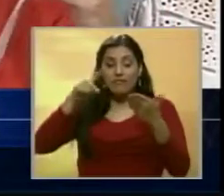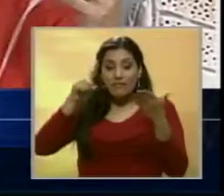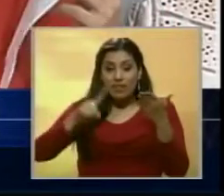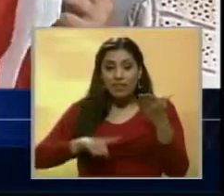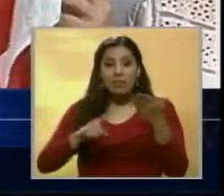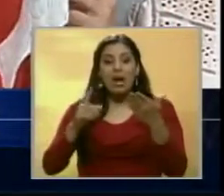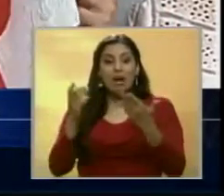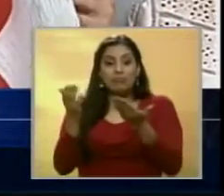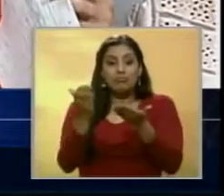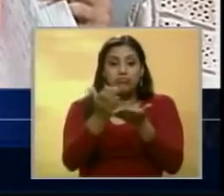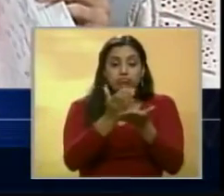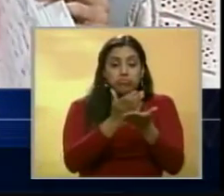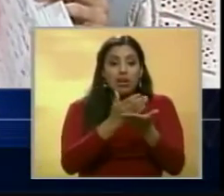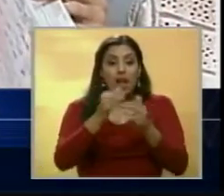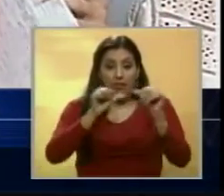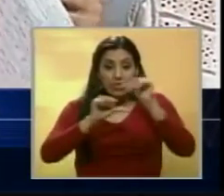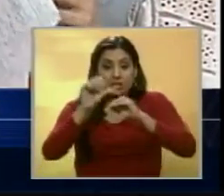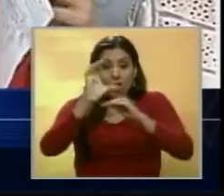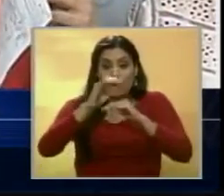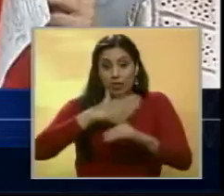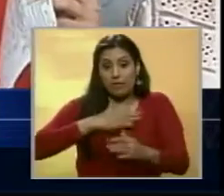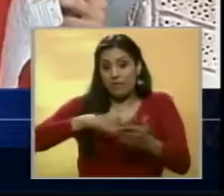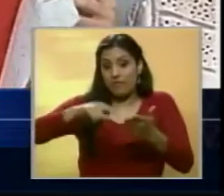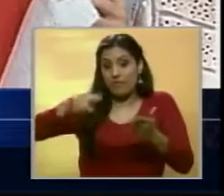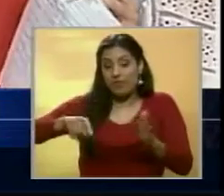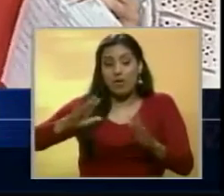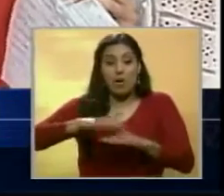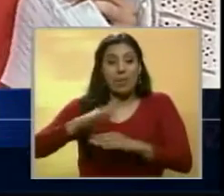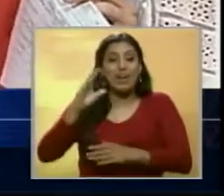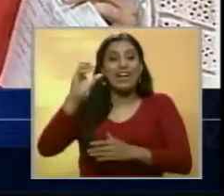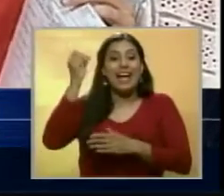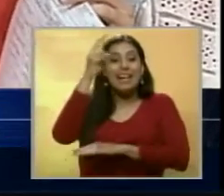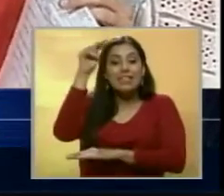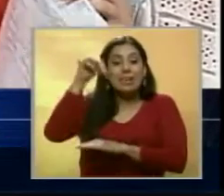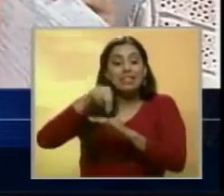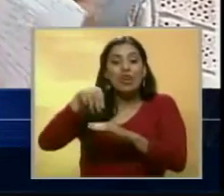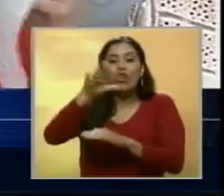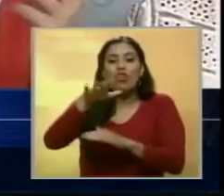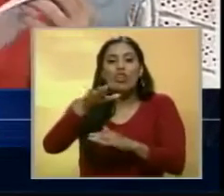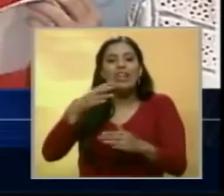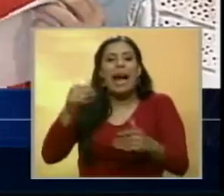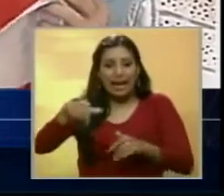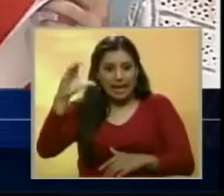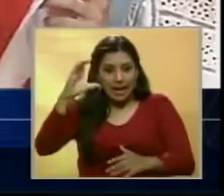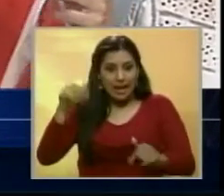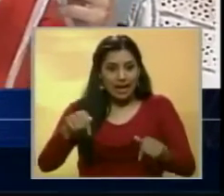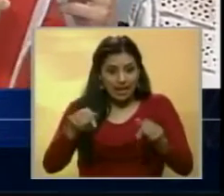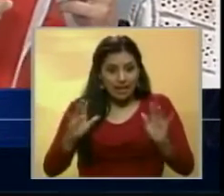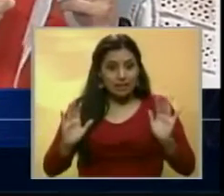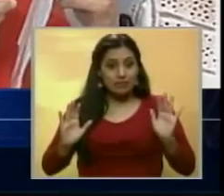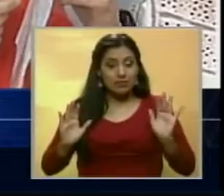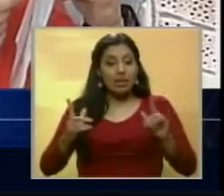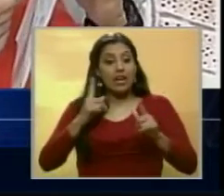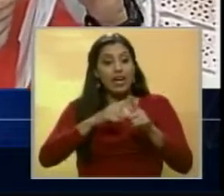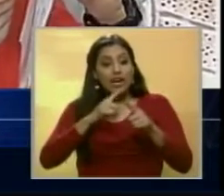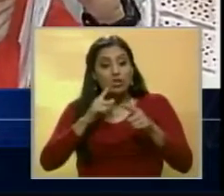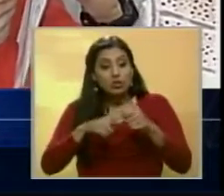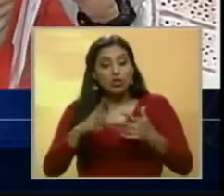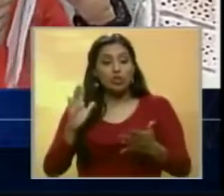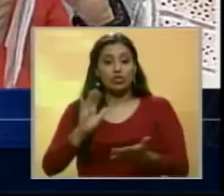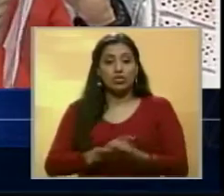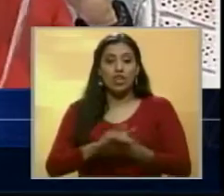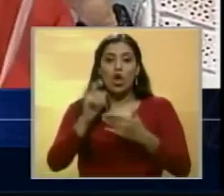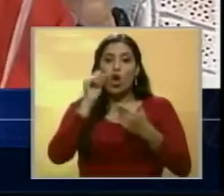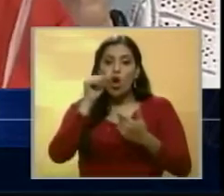estaban recogiendo la firma en el Distrito Capital, porque la Asamblea Nacional queda en el Distrito Capital. Y él colocó